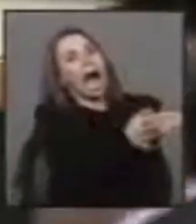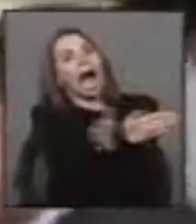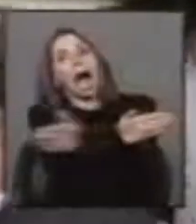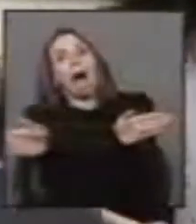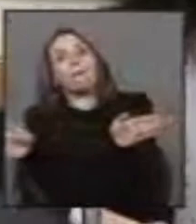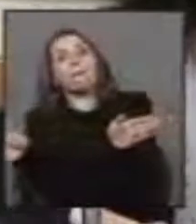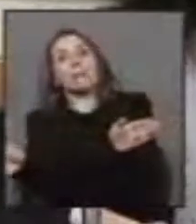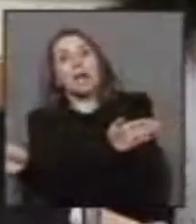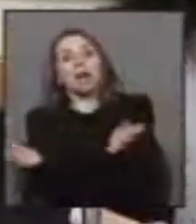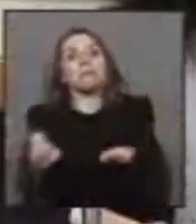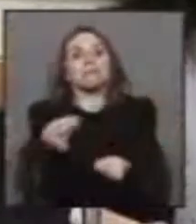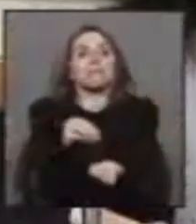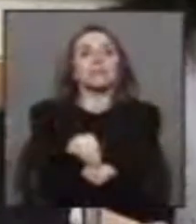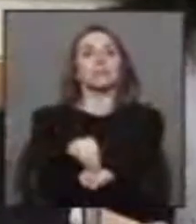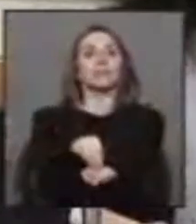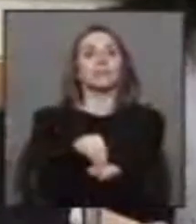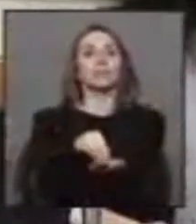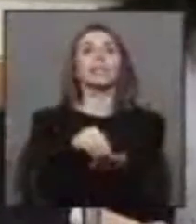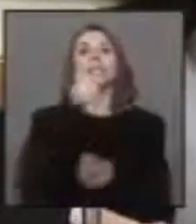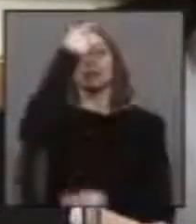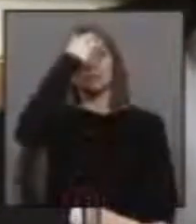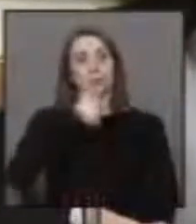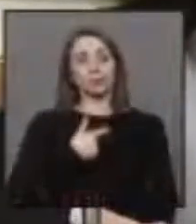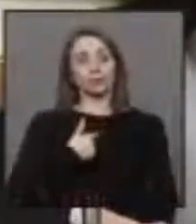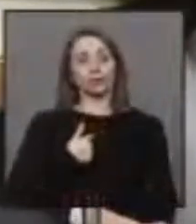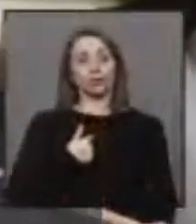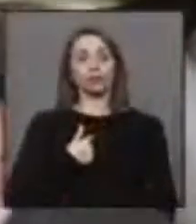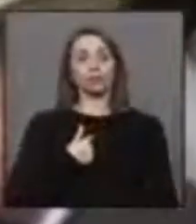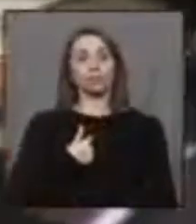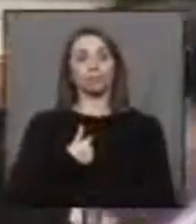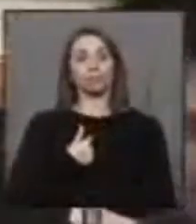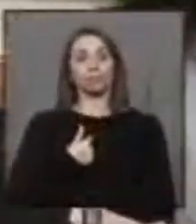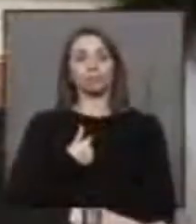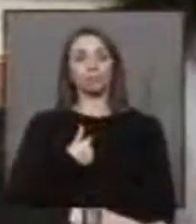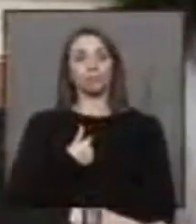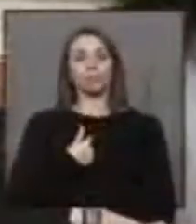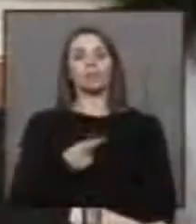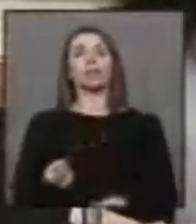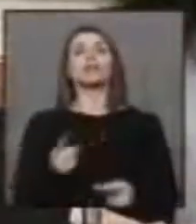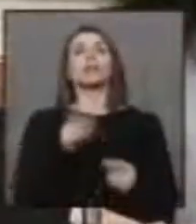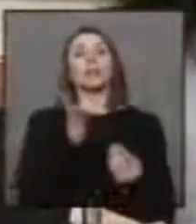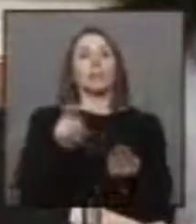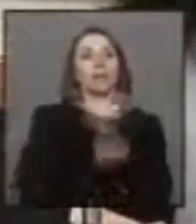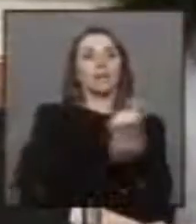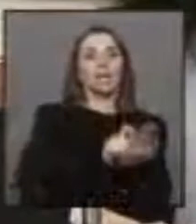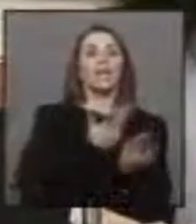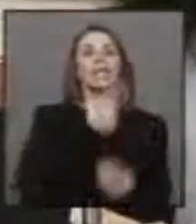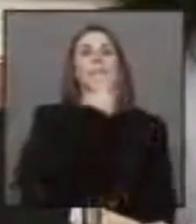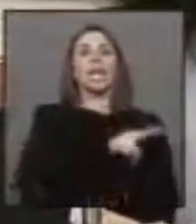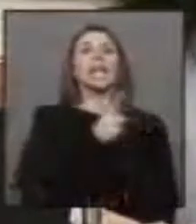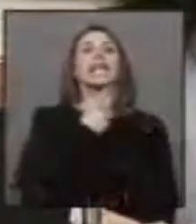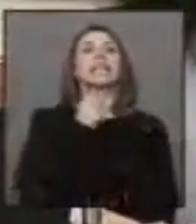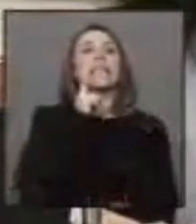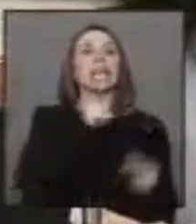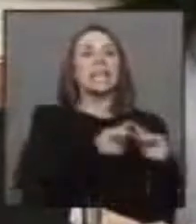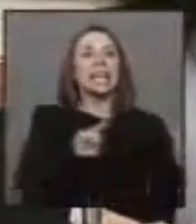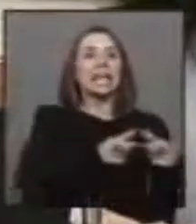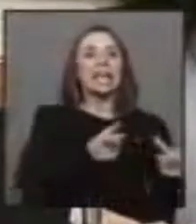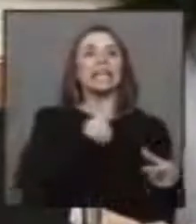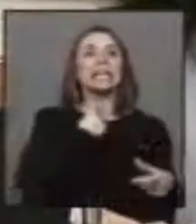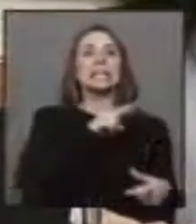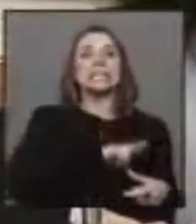amplía la declaración de interés y de patrimonio a nuestros cónyuges y también a nuestros hijos